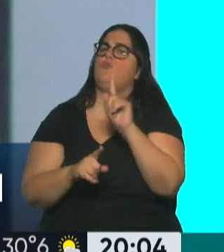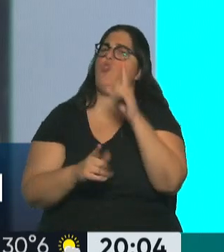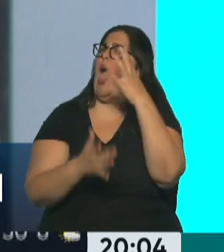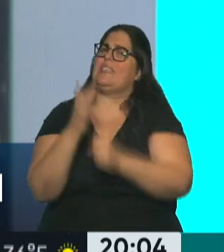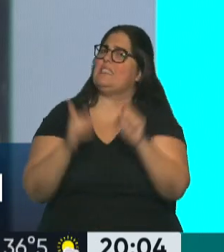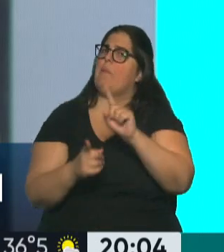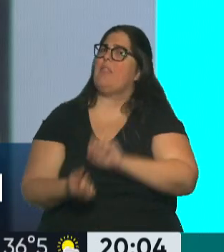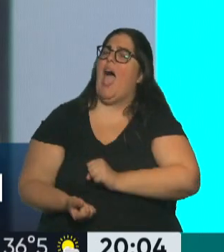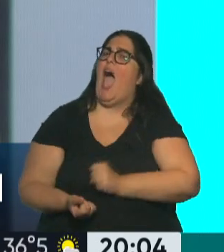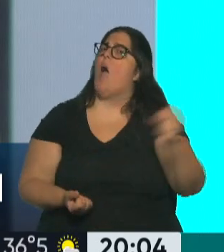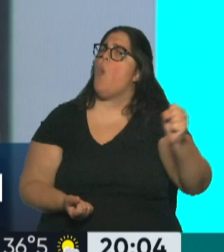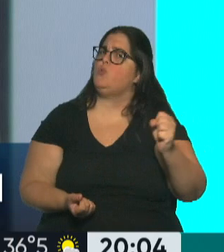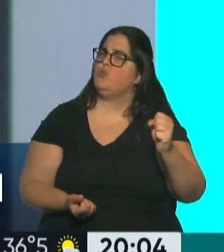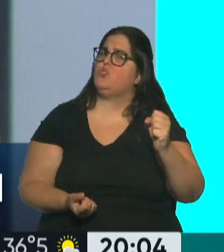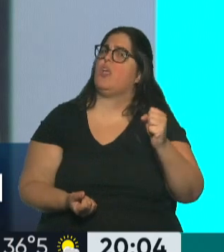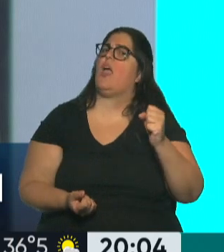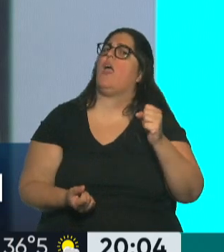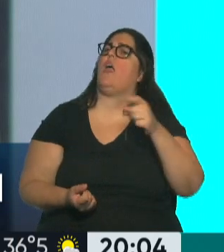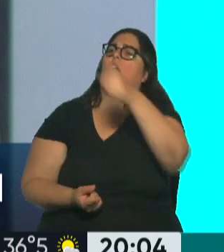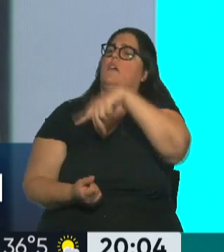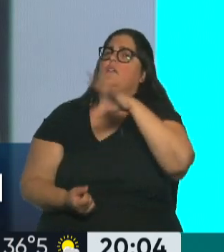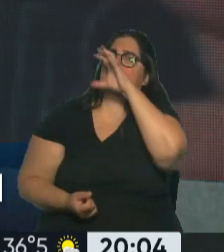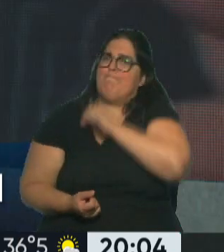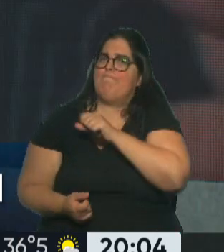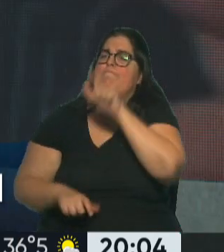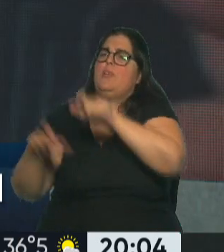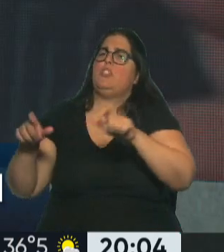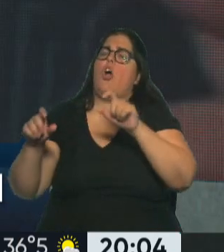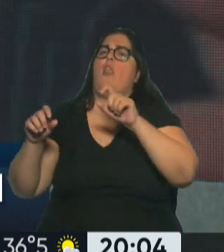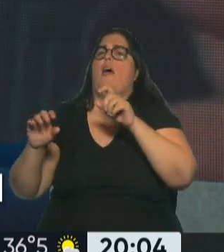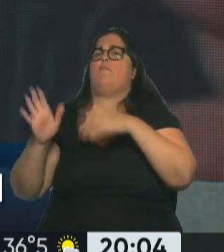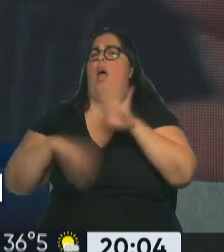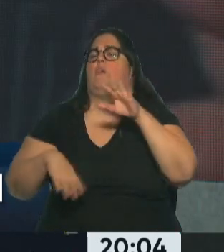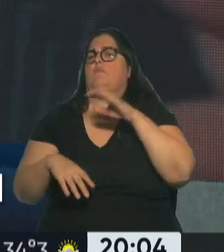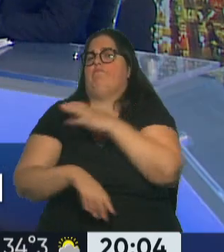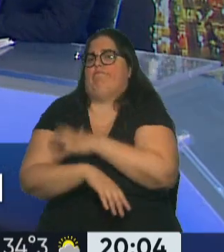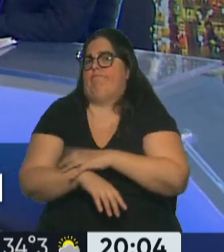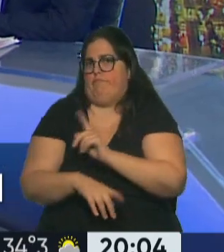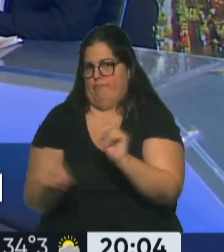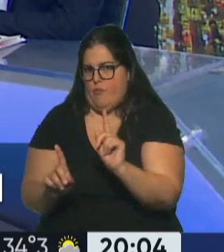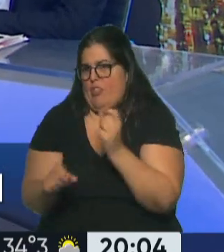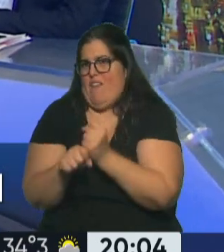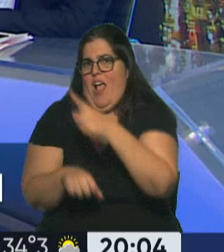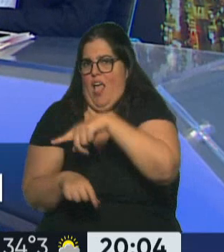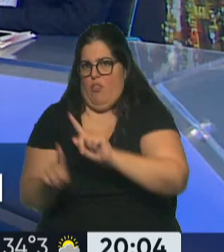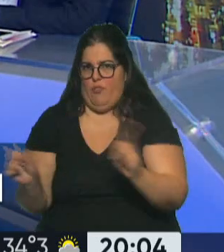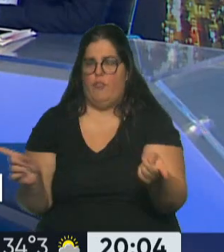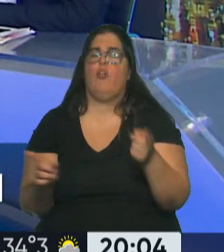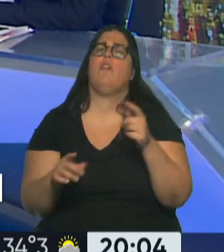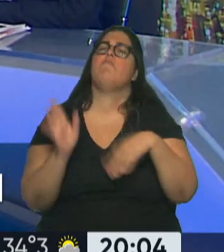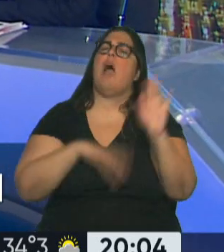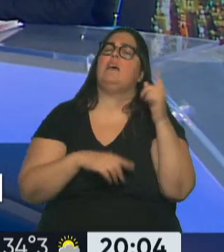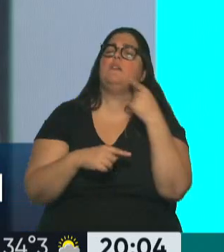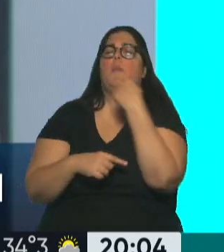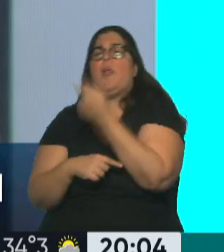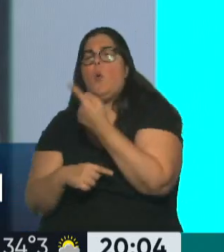sobre la espalda de los más débiles no fue un diálogo O solamente Martínez dijo lo que quer decir más bien pregunta y respuesta no no no